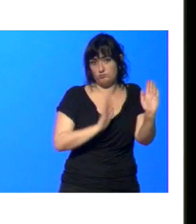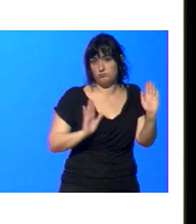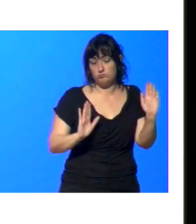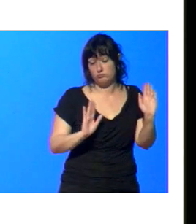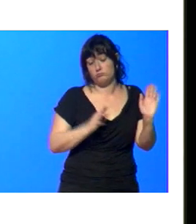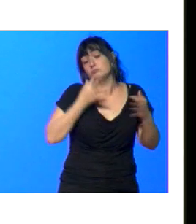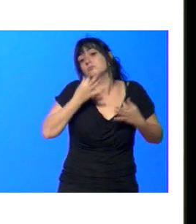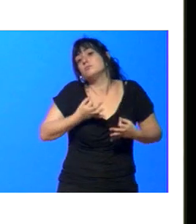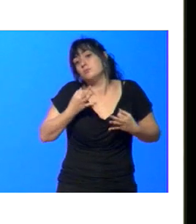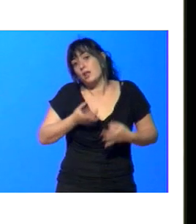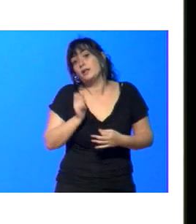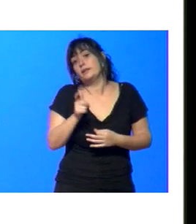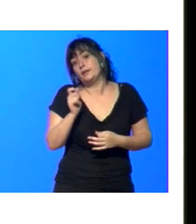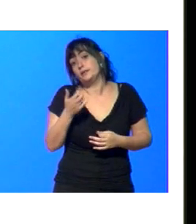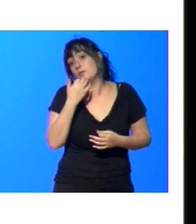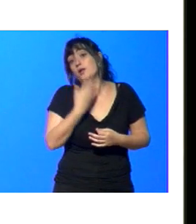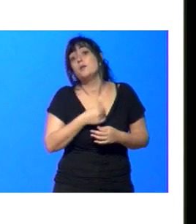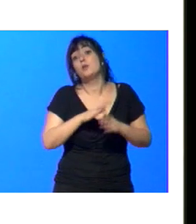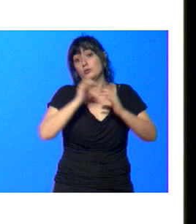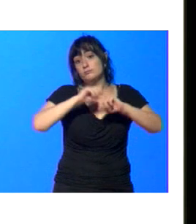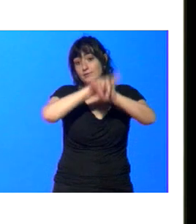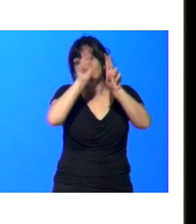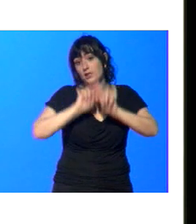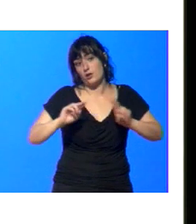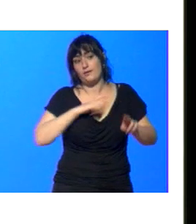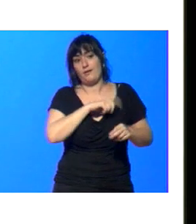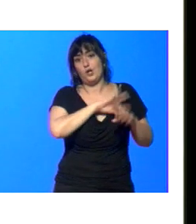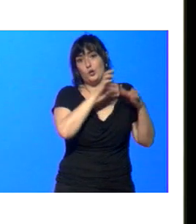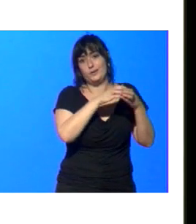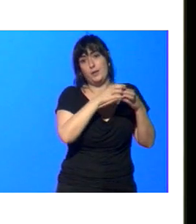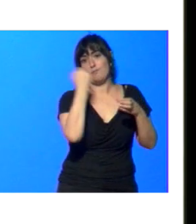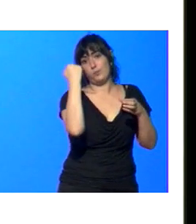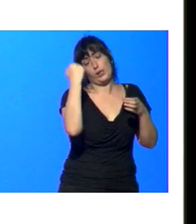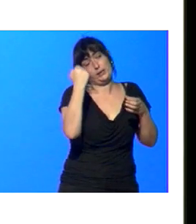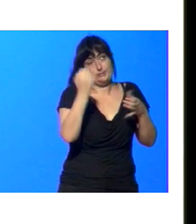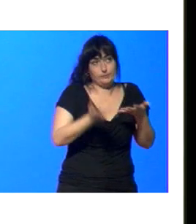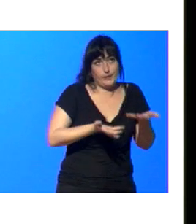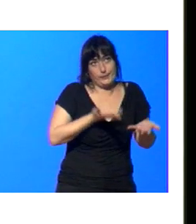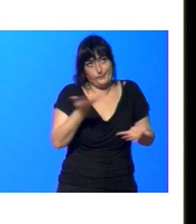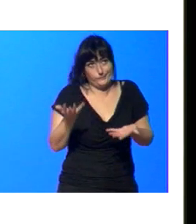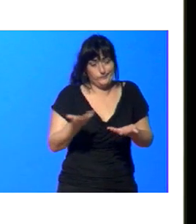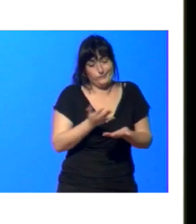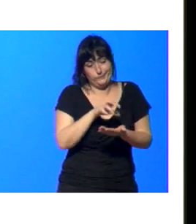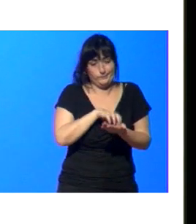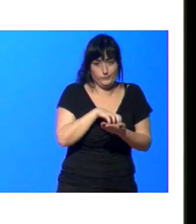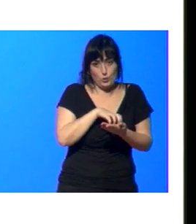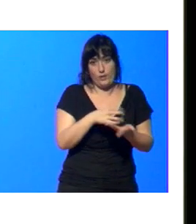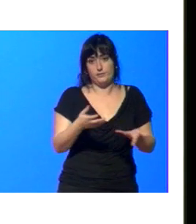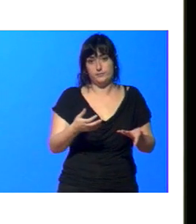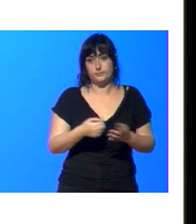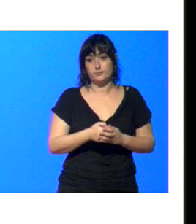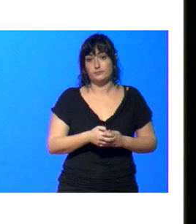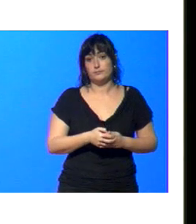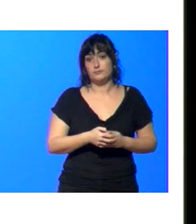muchas instancias internacionales su poder el poder de este comité es relativo pero sí Que obviamente es